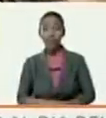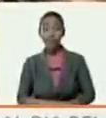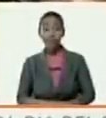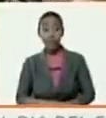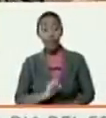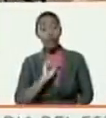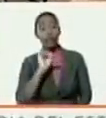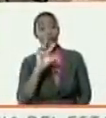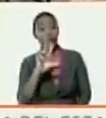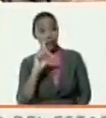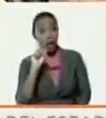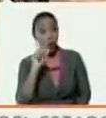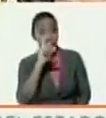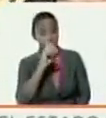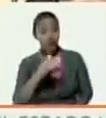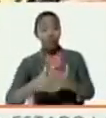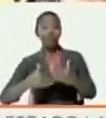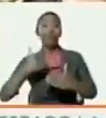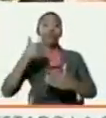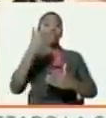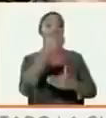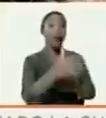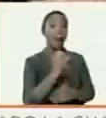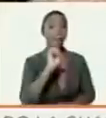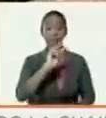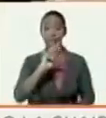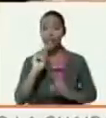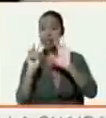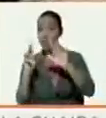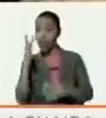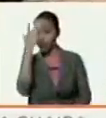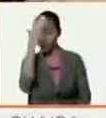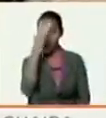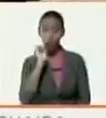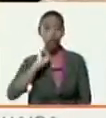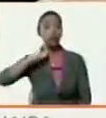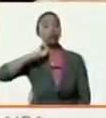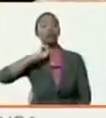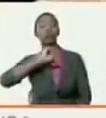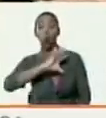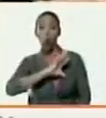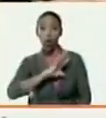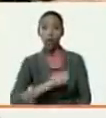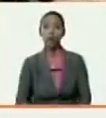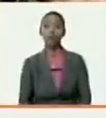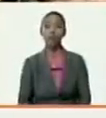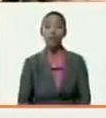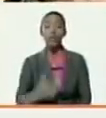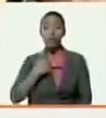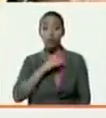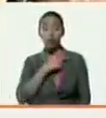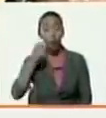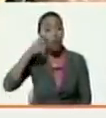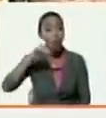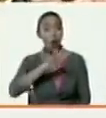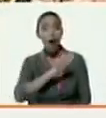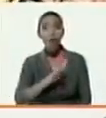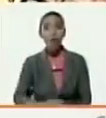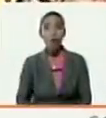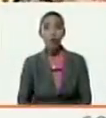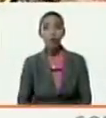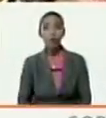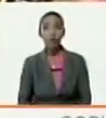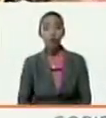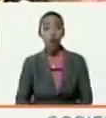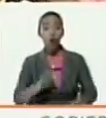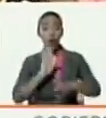31 años después, 27 de febrero, histórico para nuestro pueblo por lo